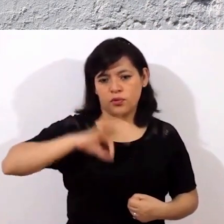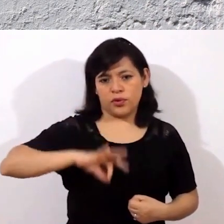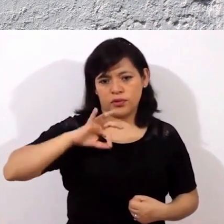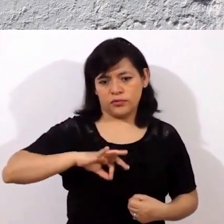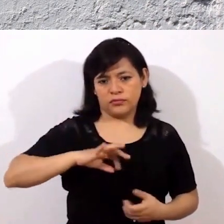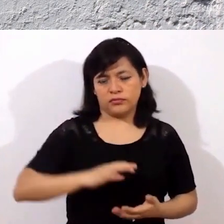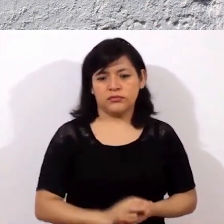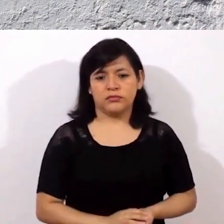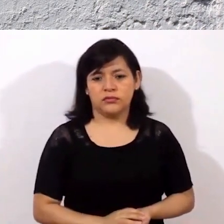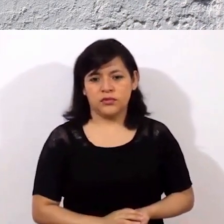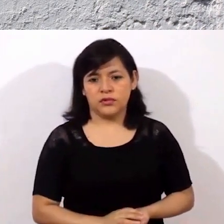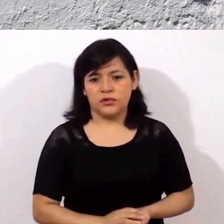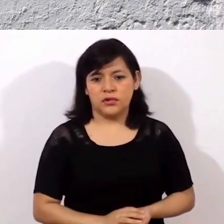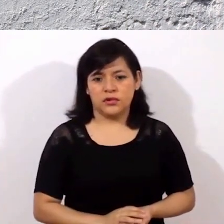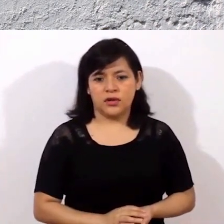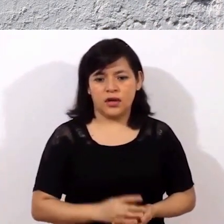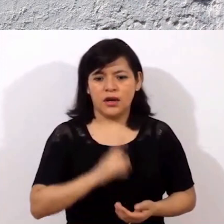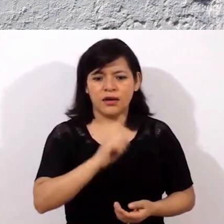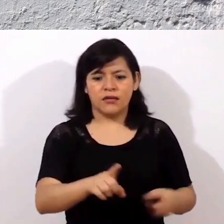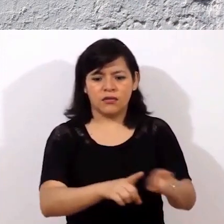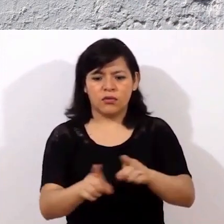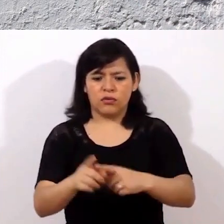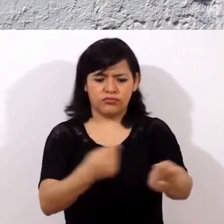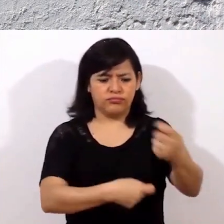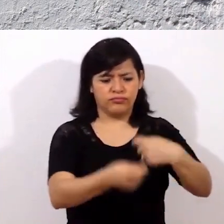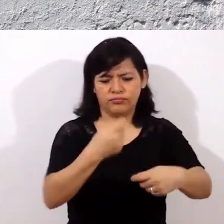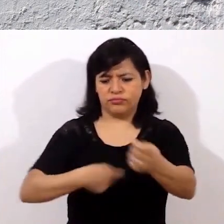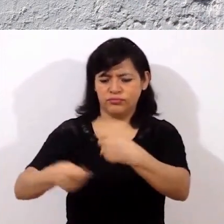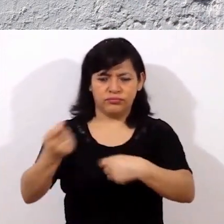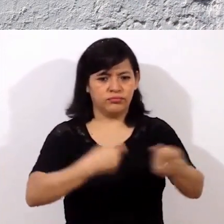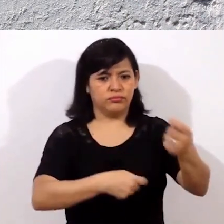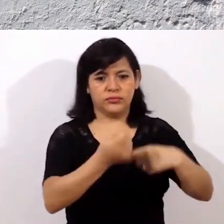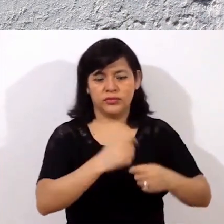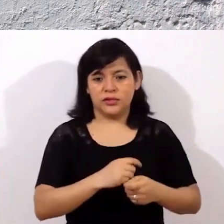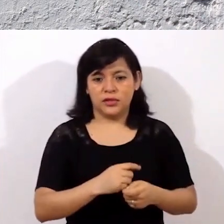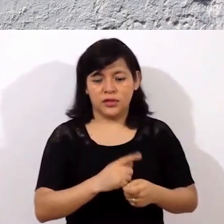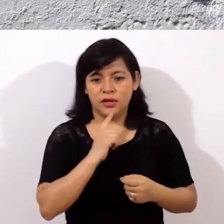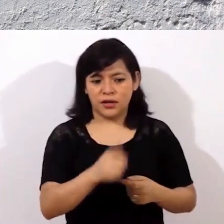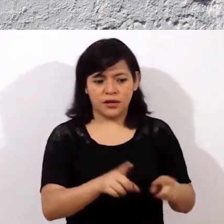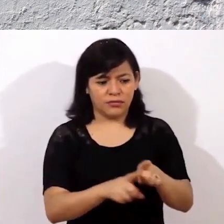Se vendían al mejor postor. Así que se convirtieron en